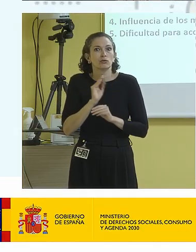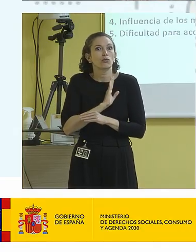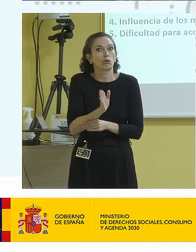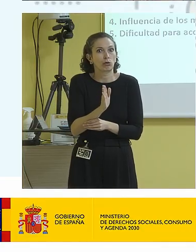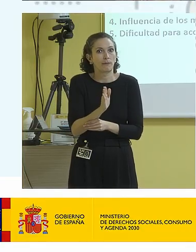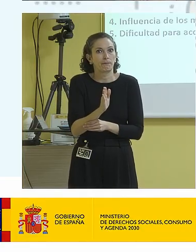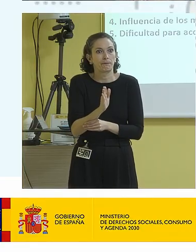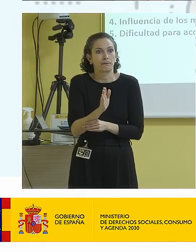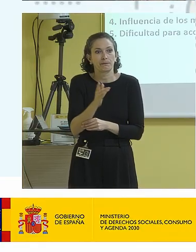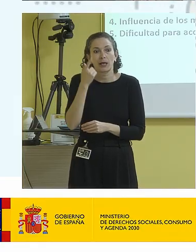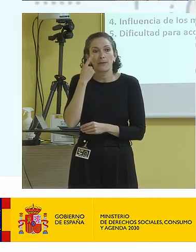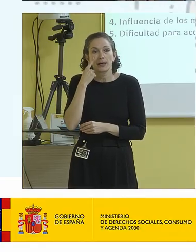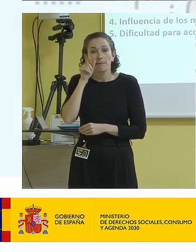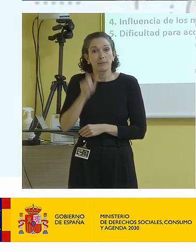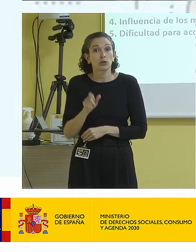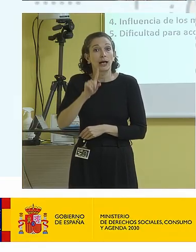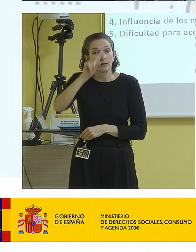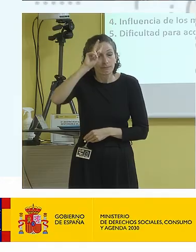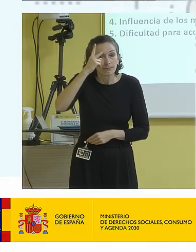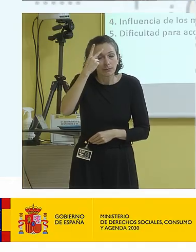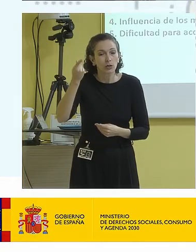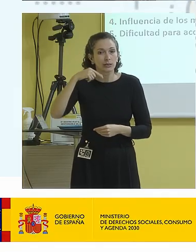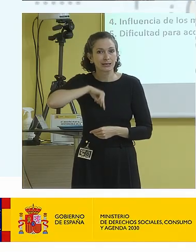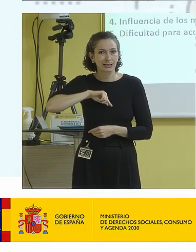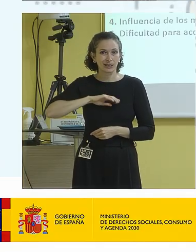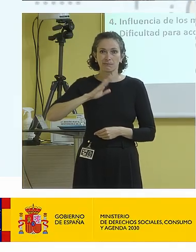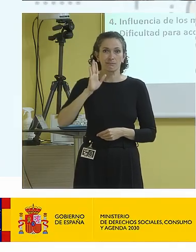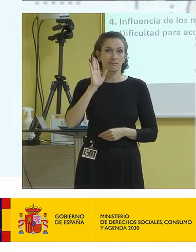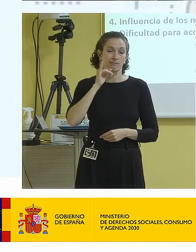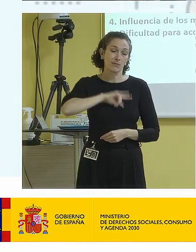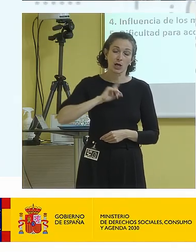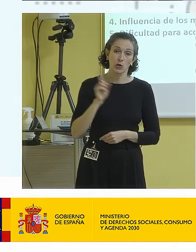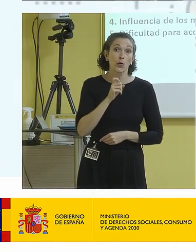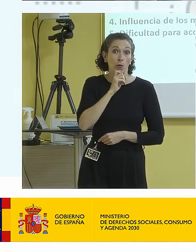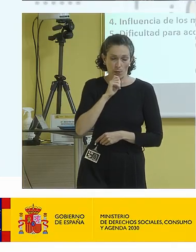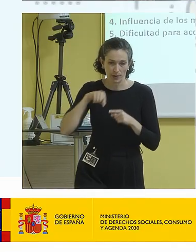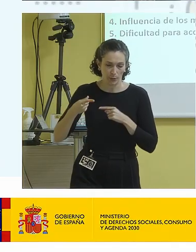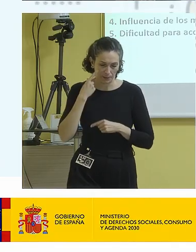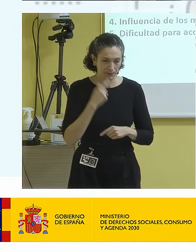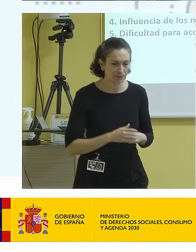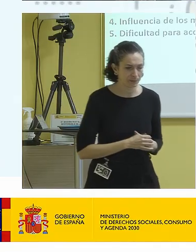ver la manera en la que puedes hacer que alguien cambie sin sentirse cohibido, pero eso, o coaccionado, eso lo veremos después.